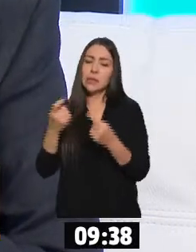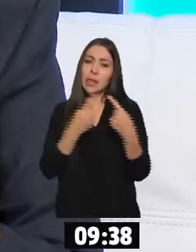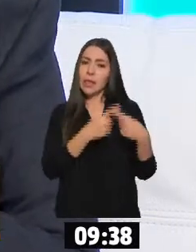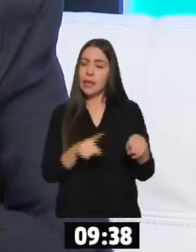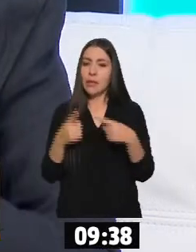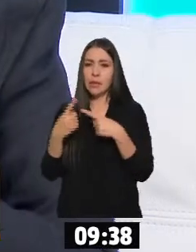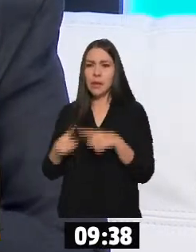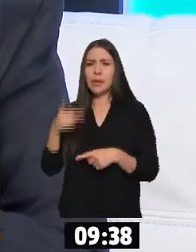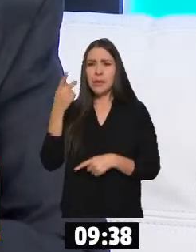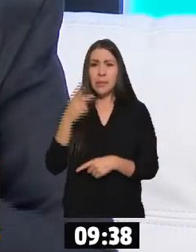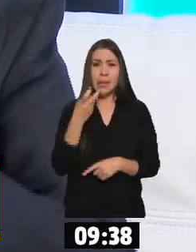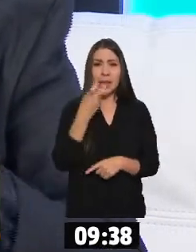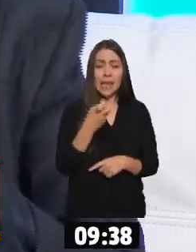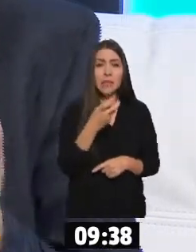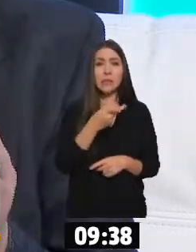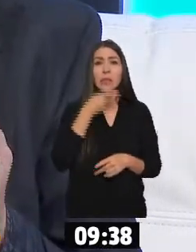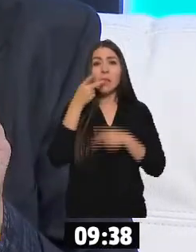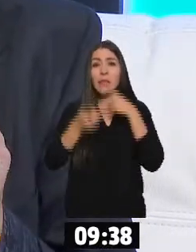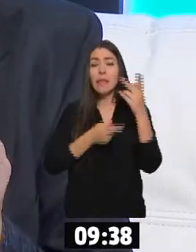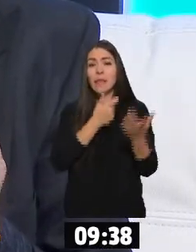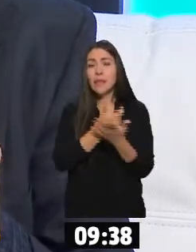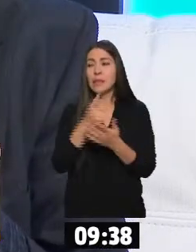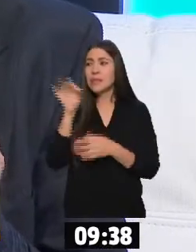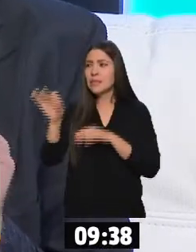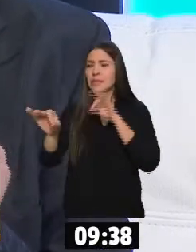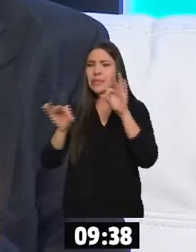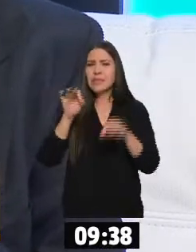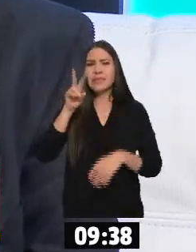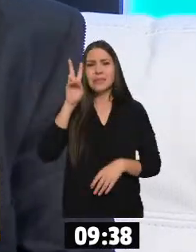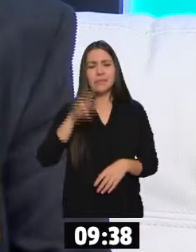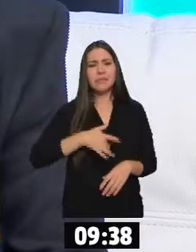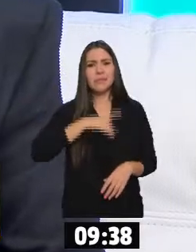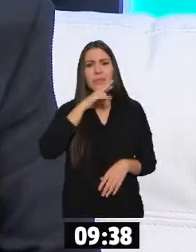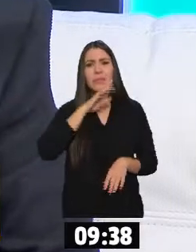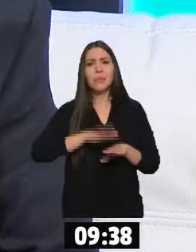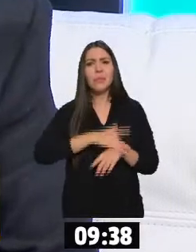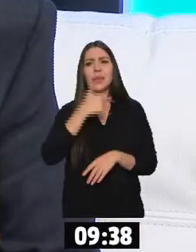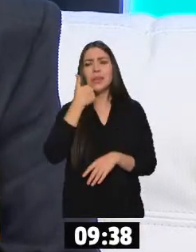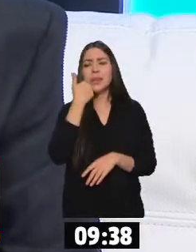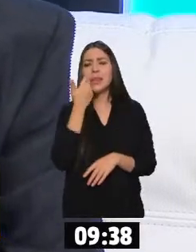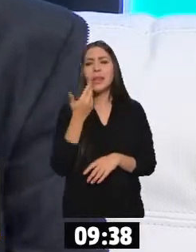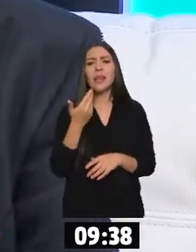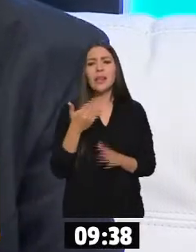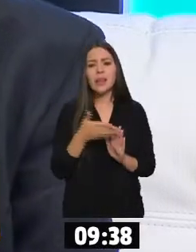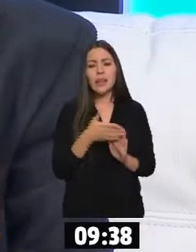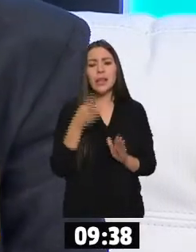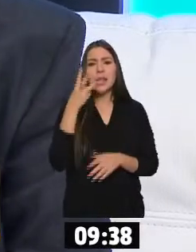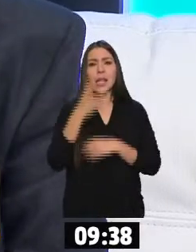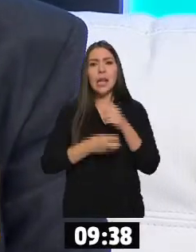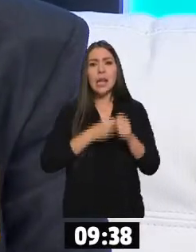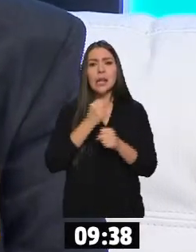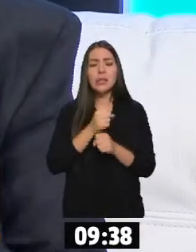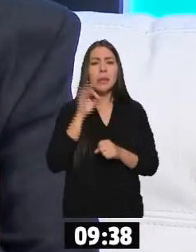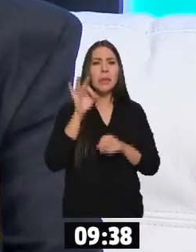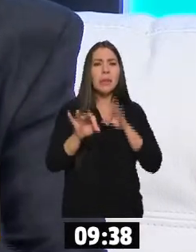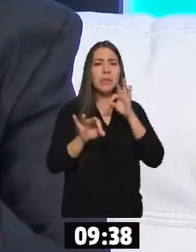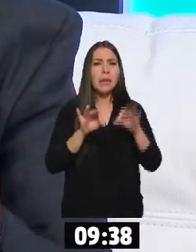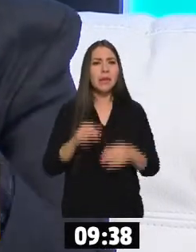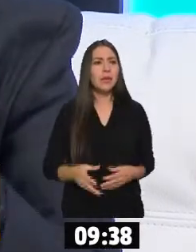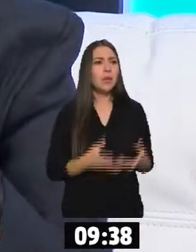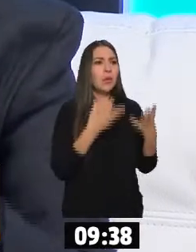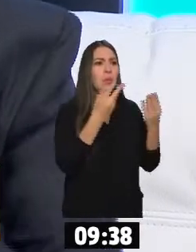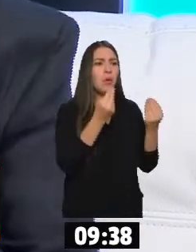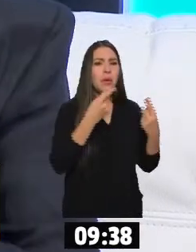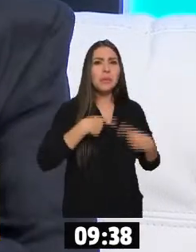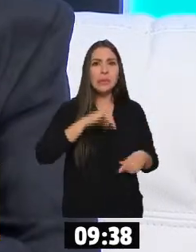preocupante porque esto forma parte de estos intentos que se han dado a lo largo de 3 años. Claro, pero además es